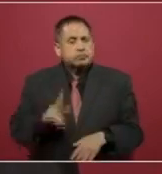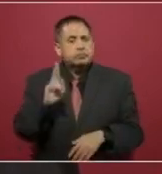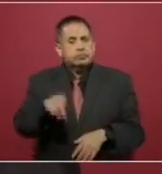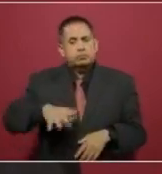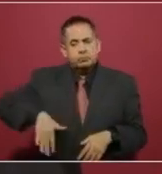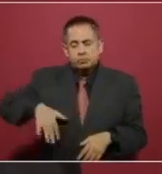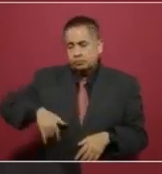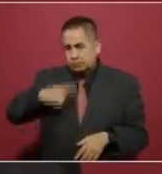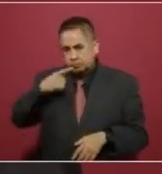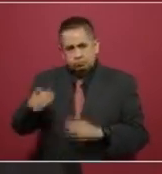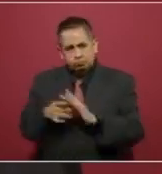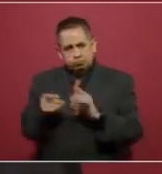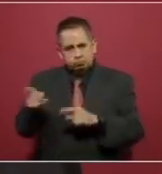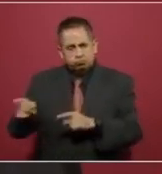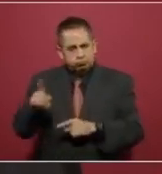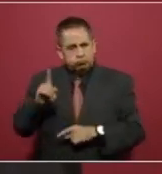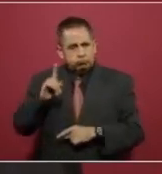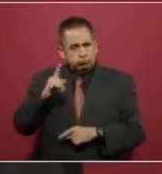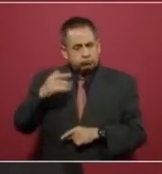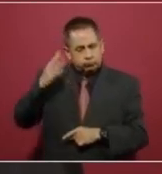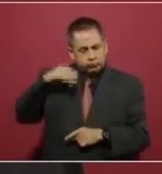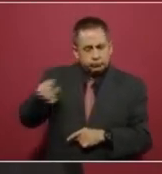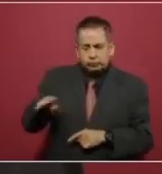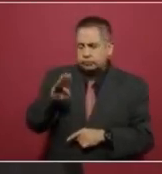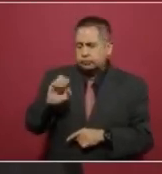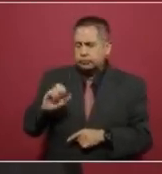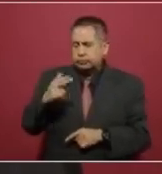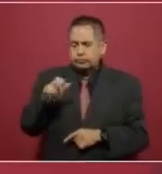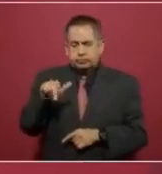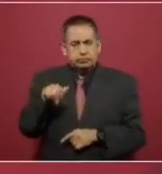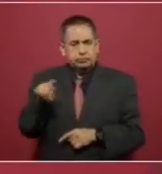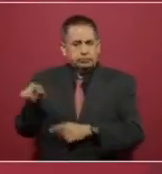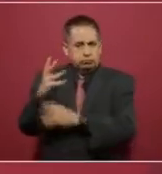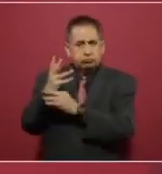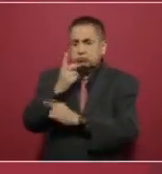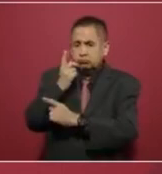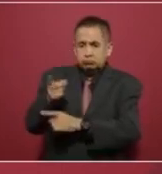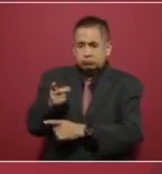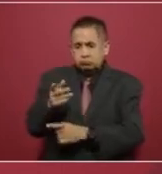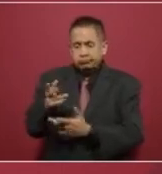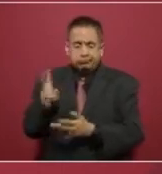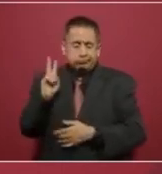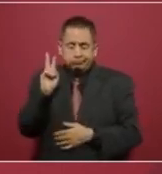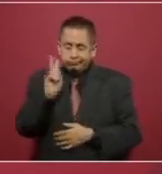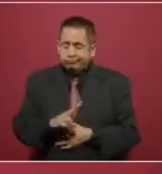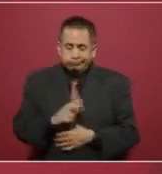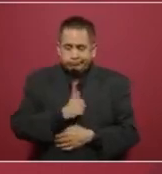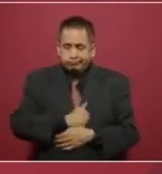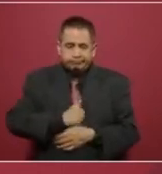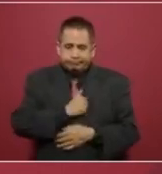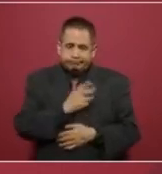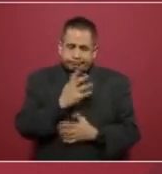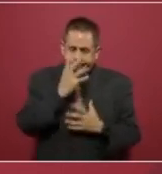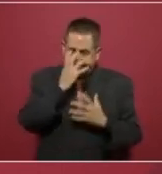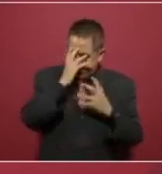mencionó la señora Bachelet, es muy lamentable, triste,